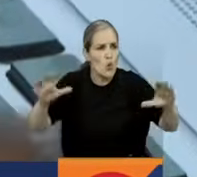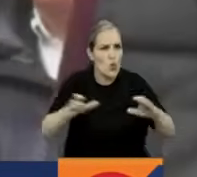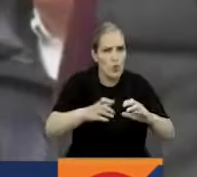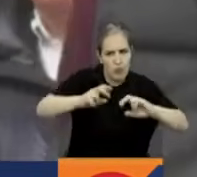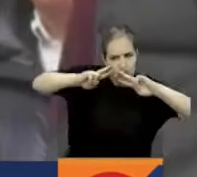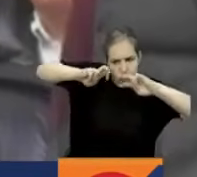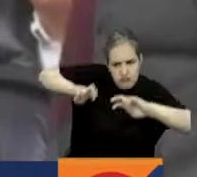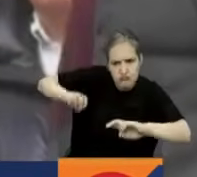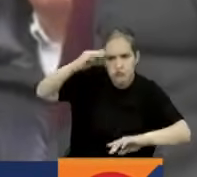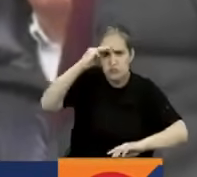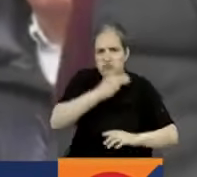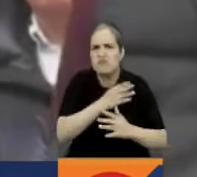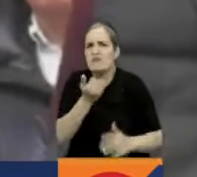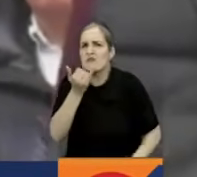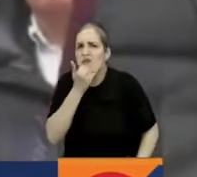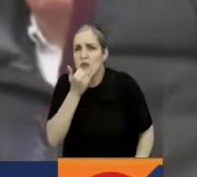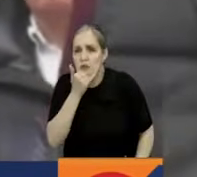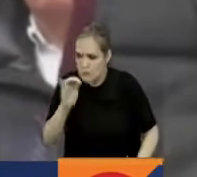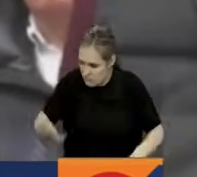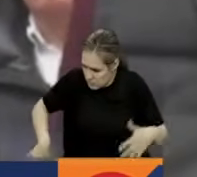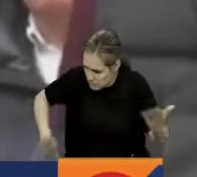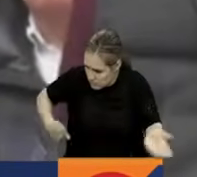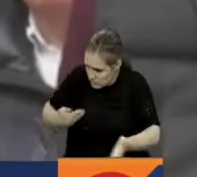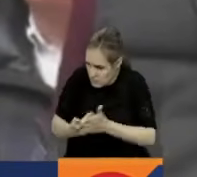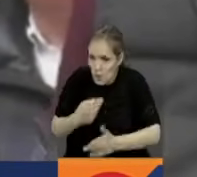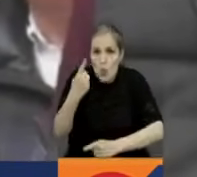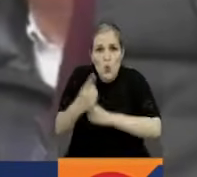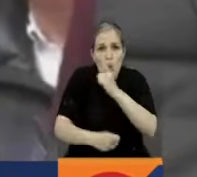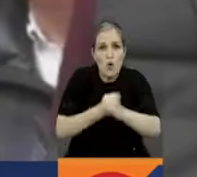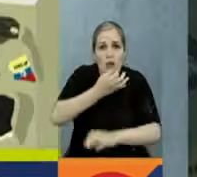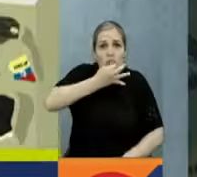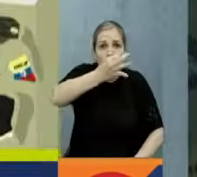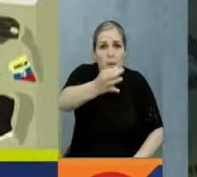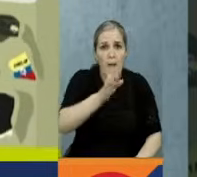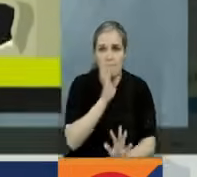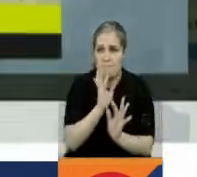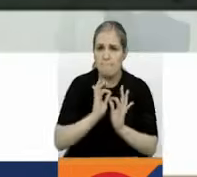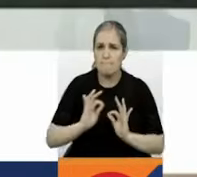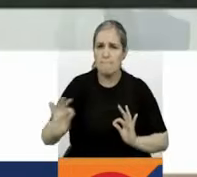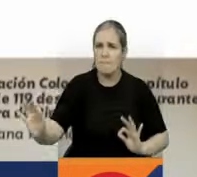inteligencia después de un año de las denuncias?